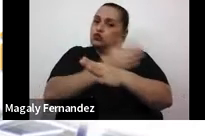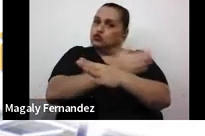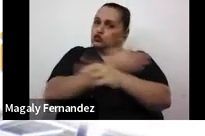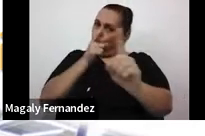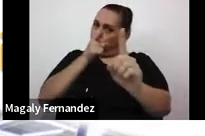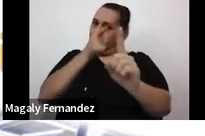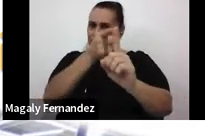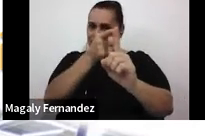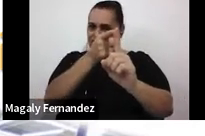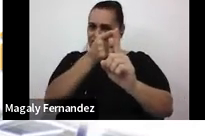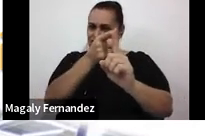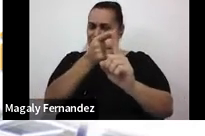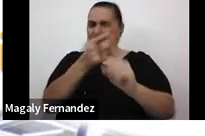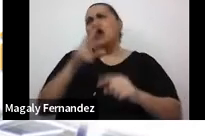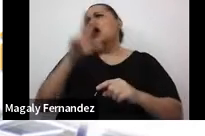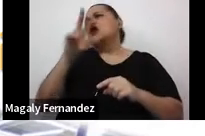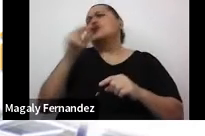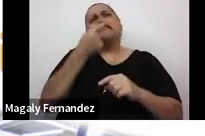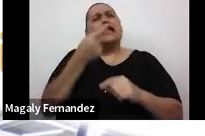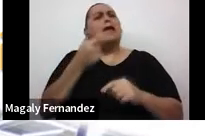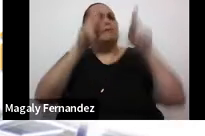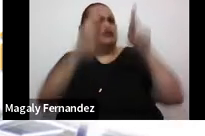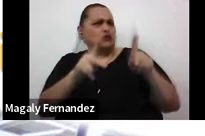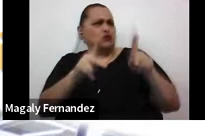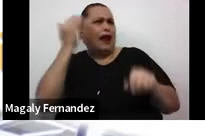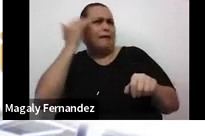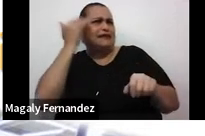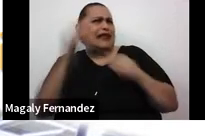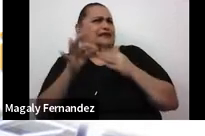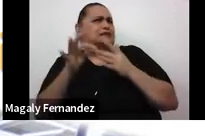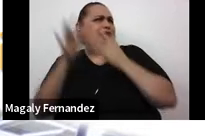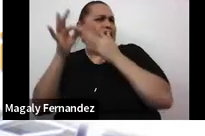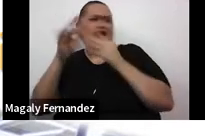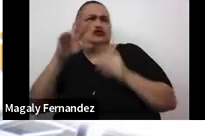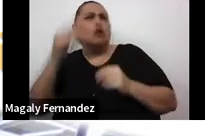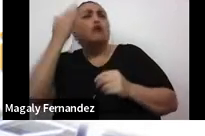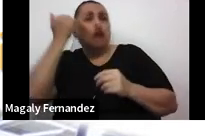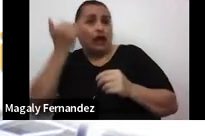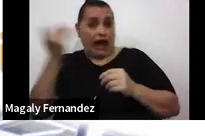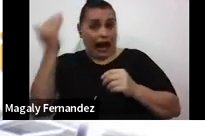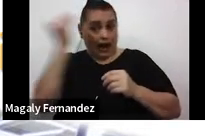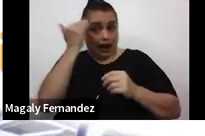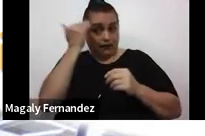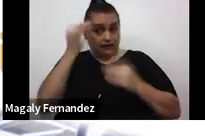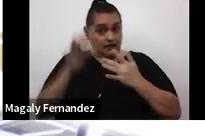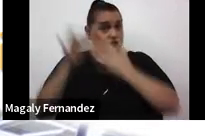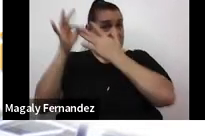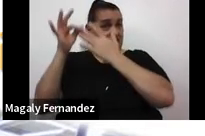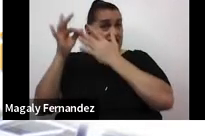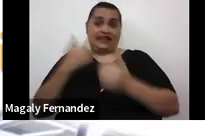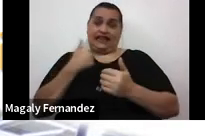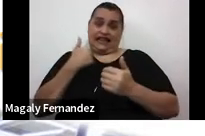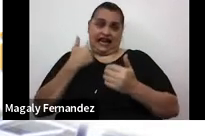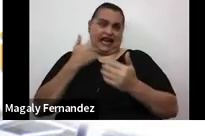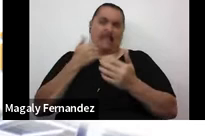Porque no persona con capacidades especiales bueno porque capacidades especiales tienen